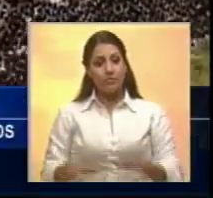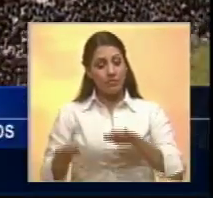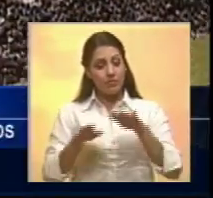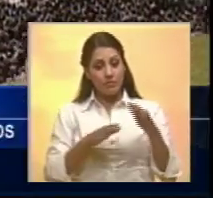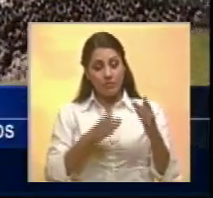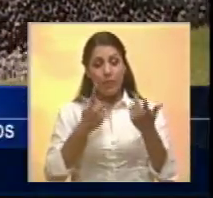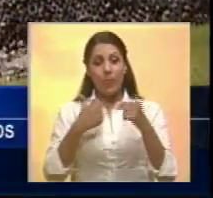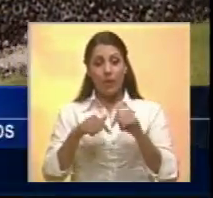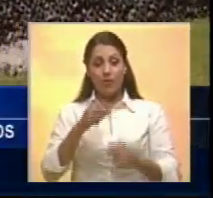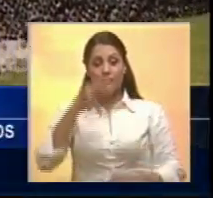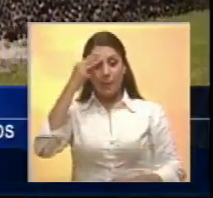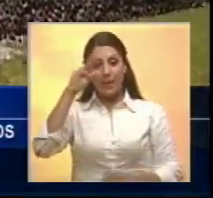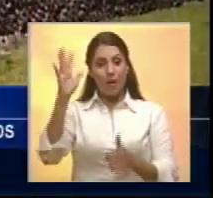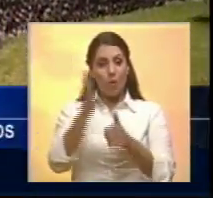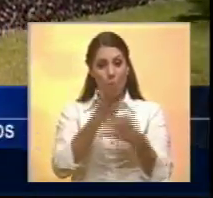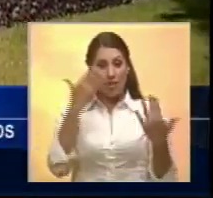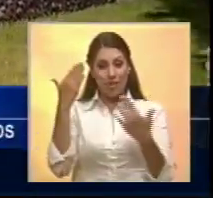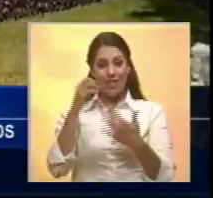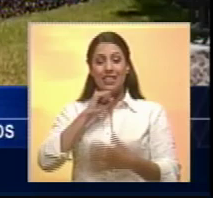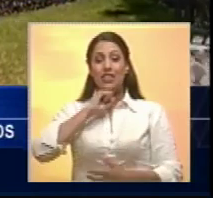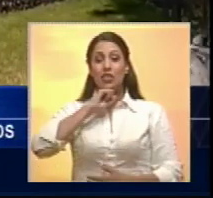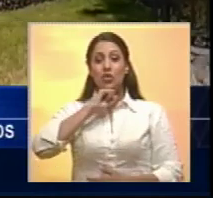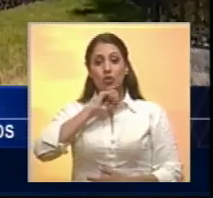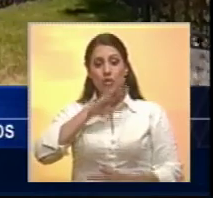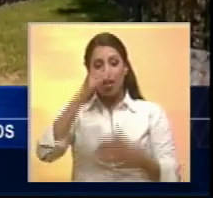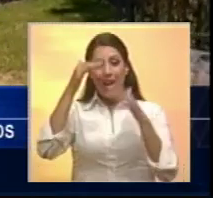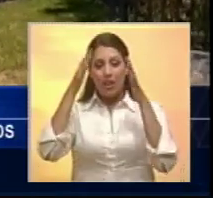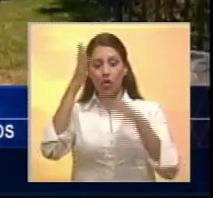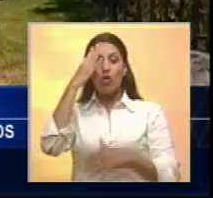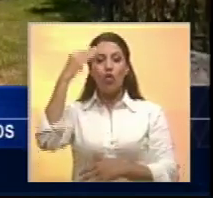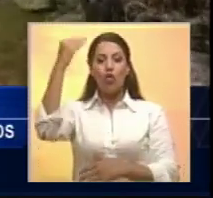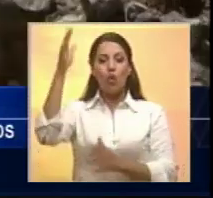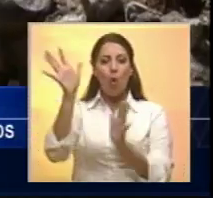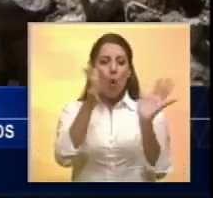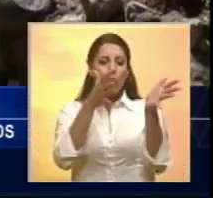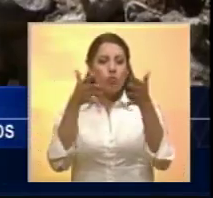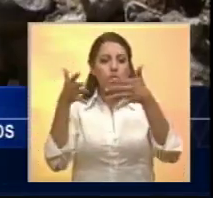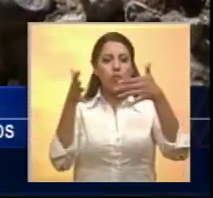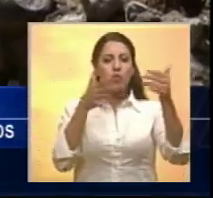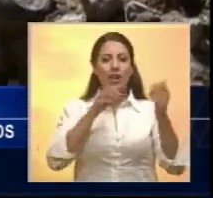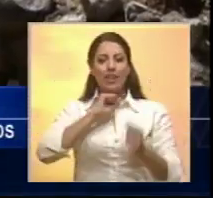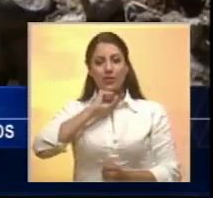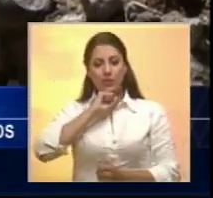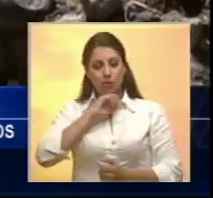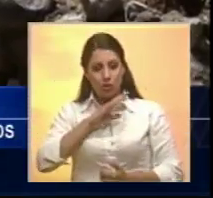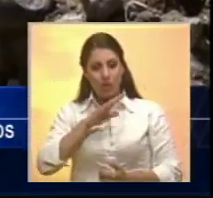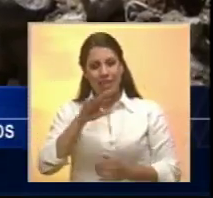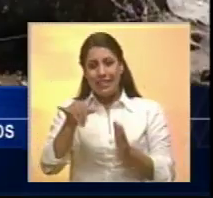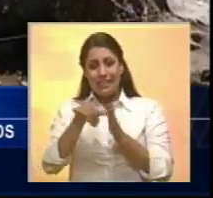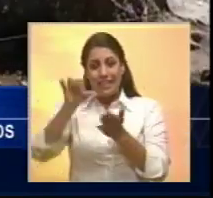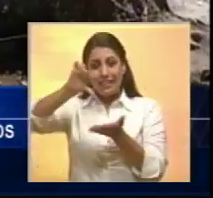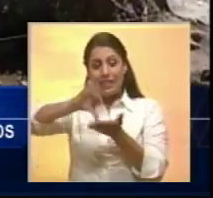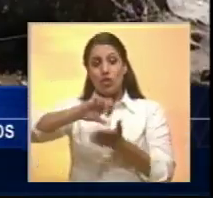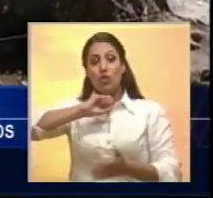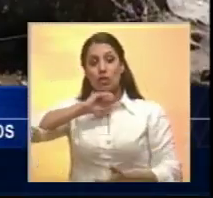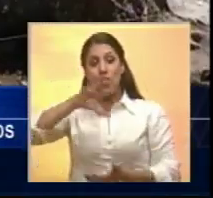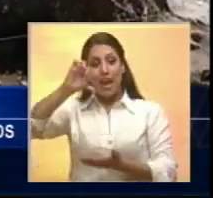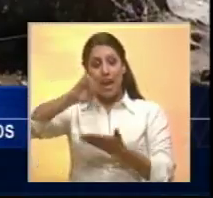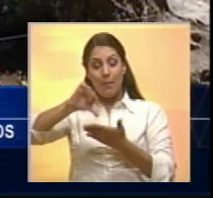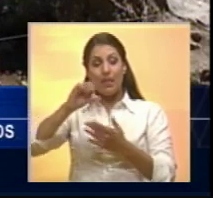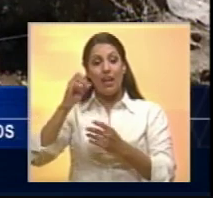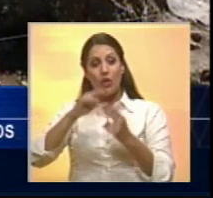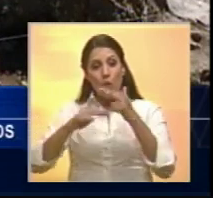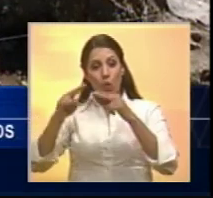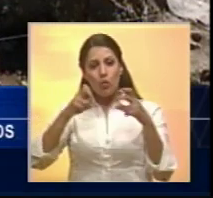En México fue descubierto un templo prehispánico dedicado al dios del viento en Tlatelolco, pleno centro histórico de la capital, durante